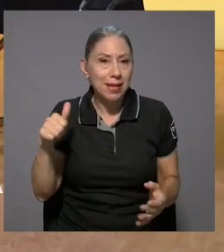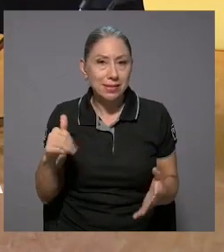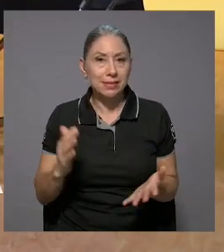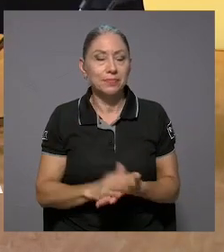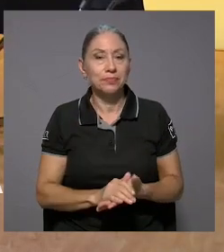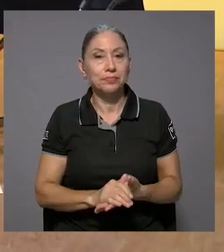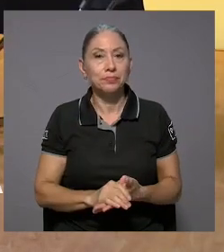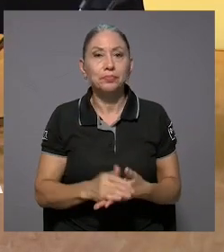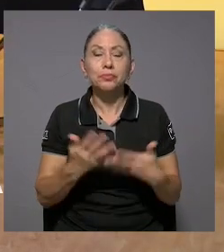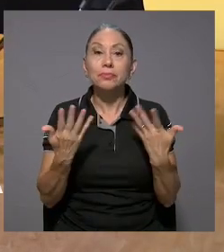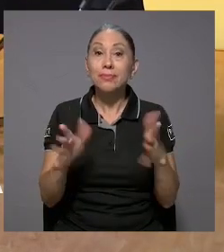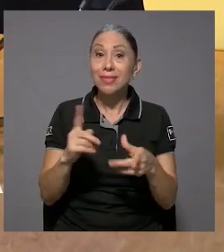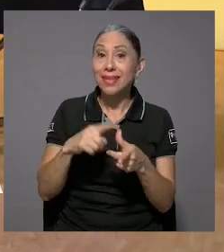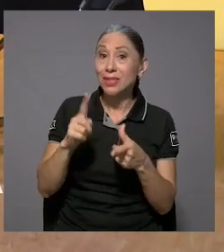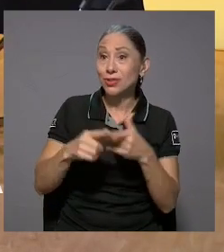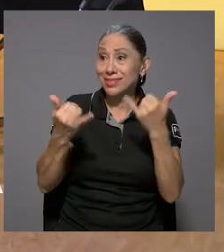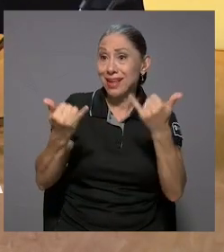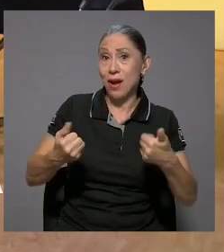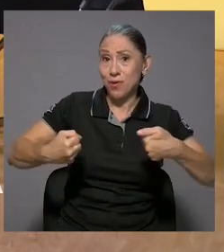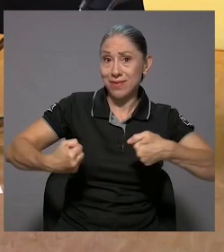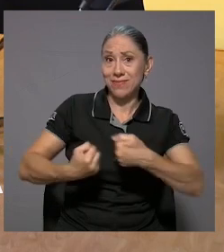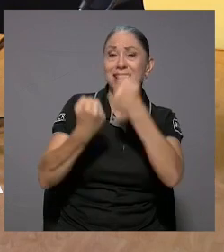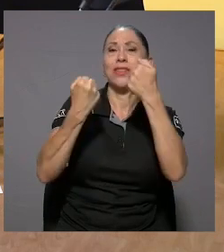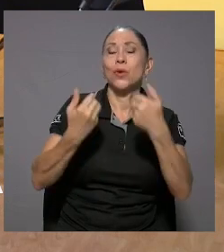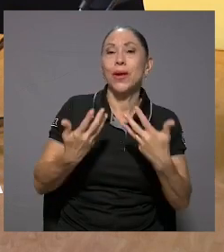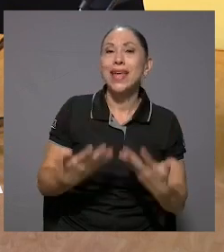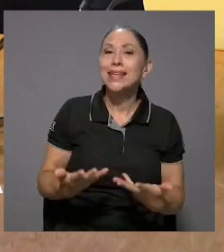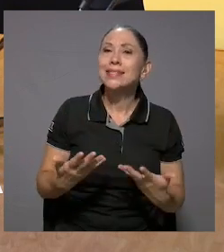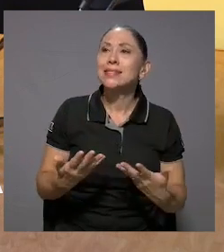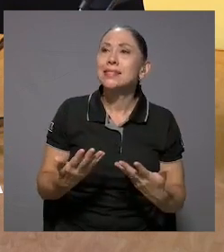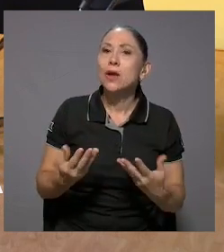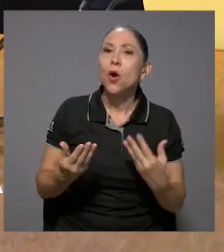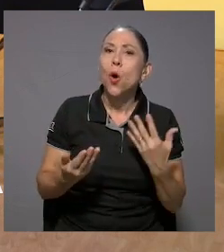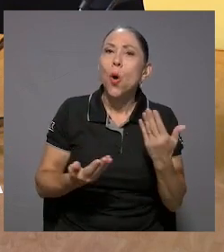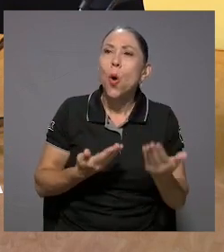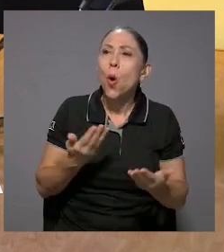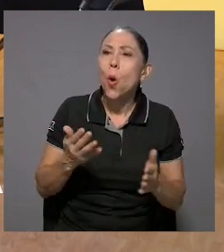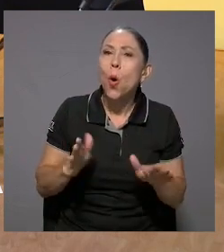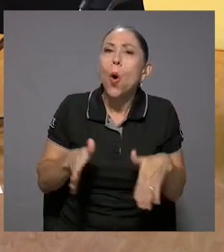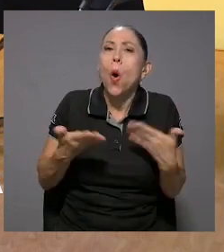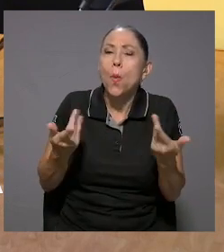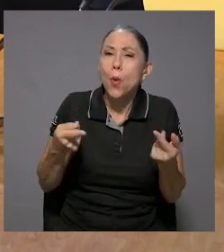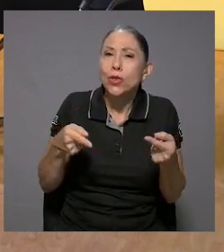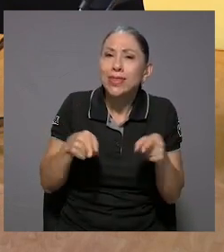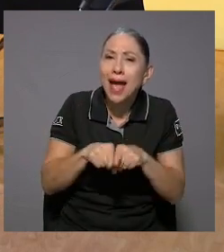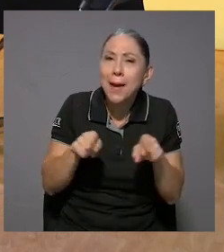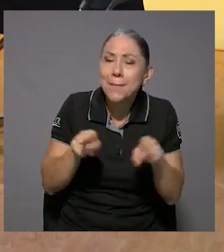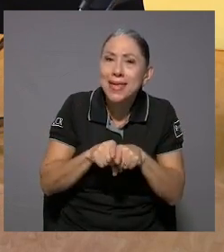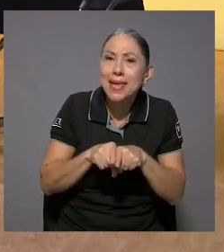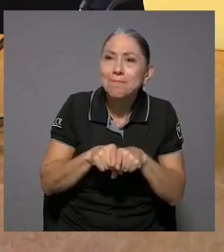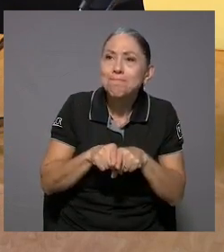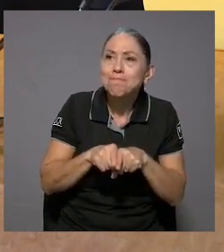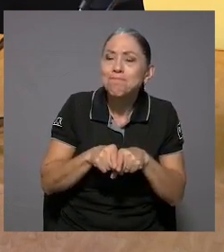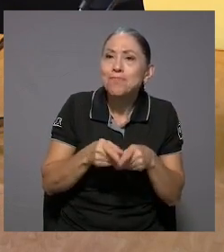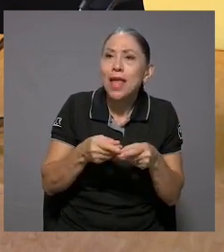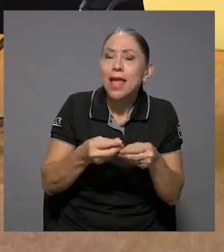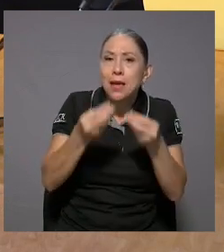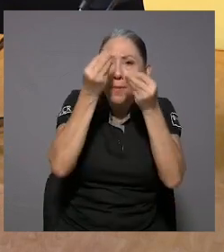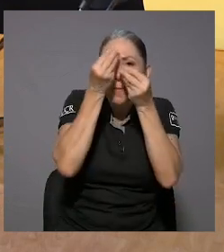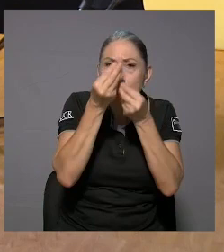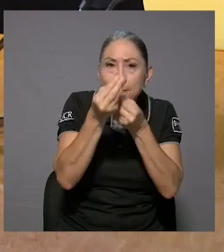infraestructura, etcétera, salud y demás. Entonces, el reto ahora, ¿verdad?, es cómo